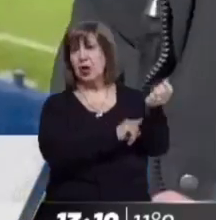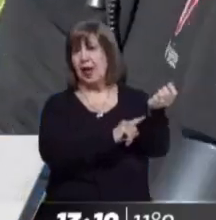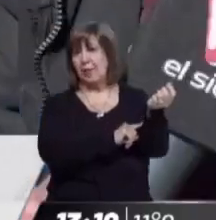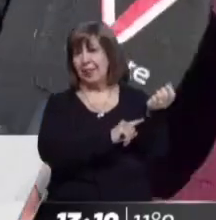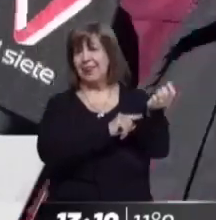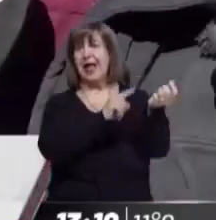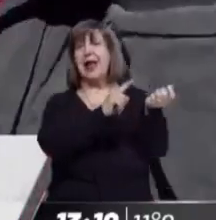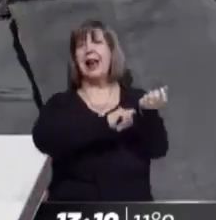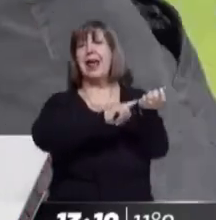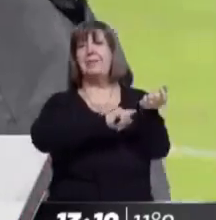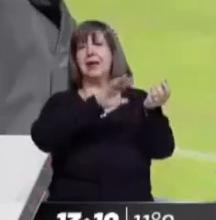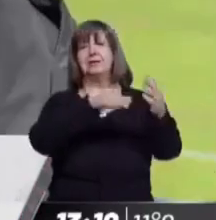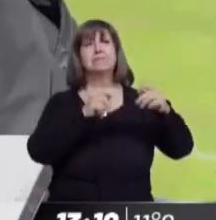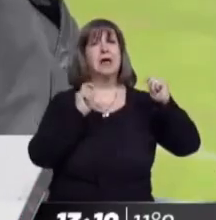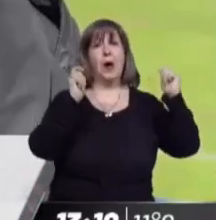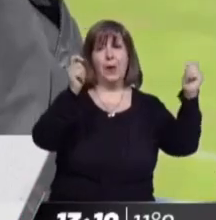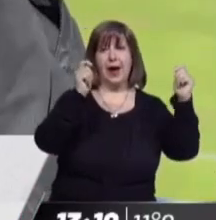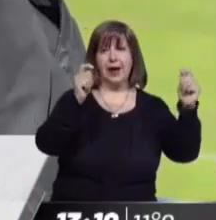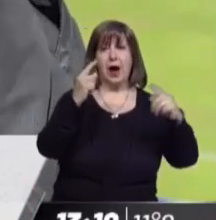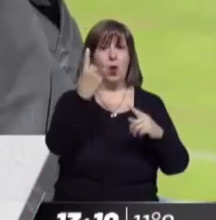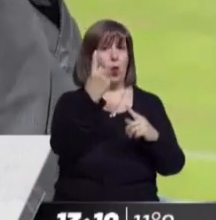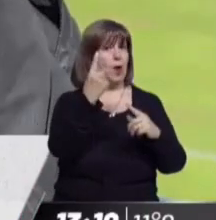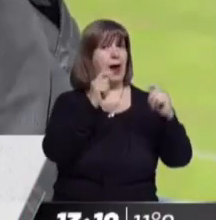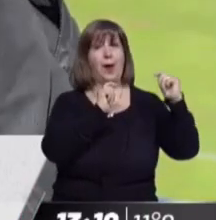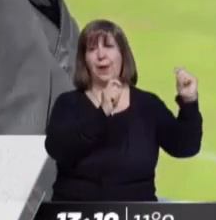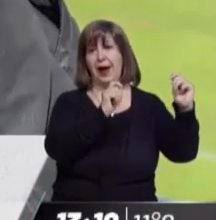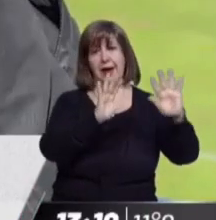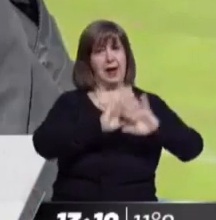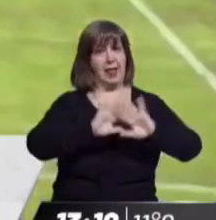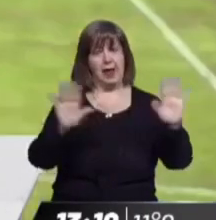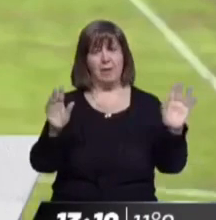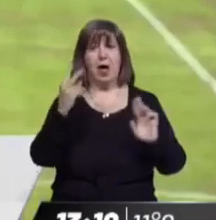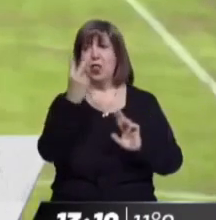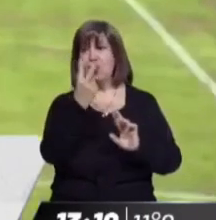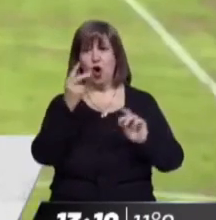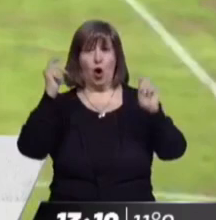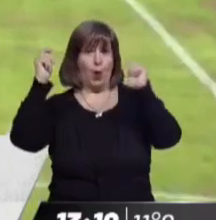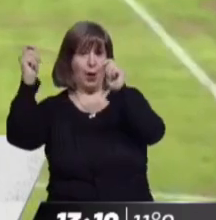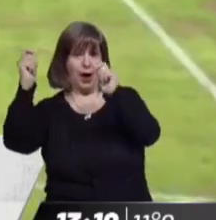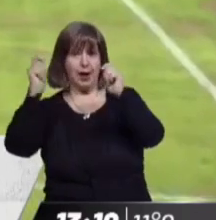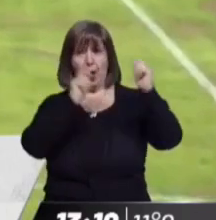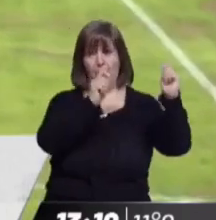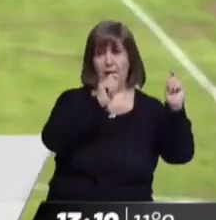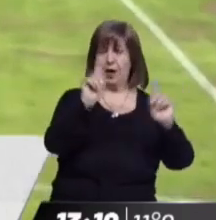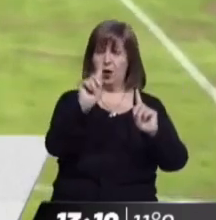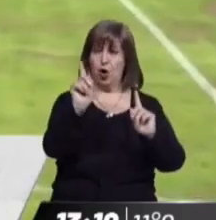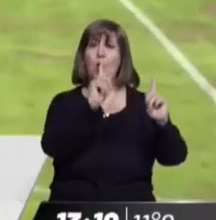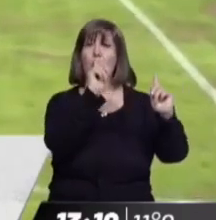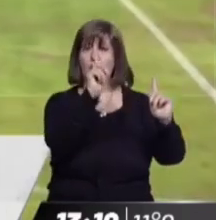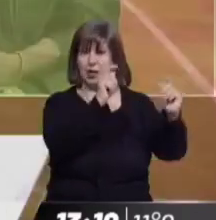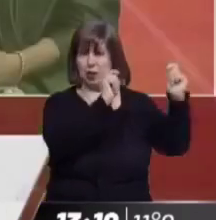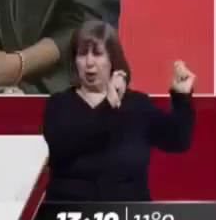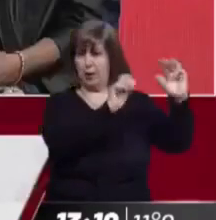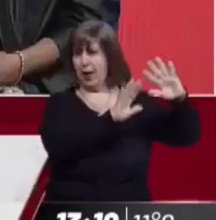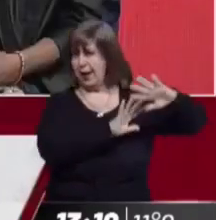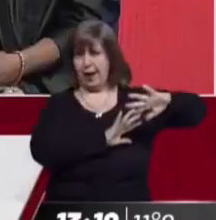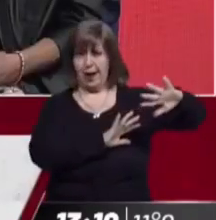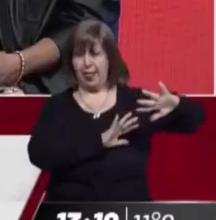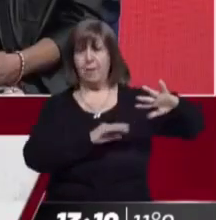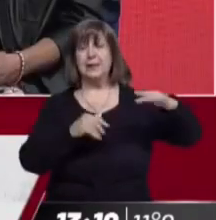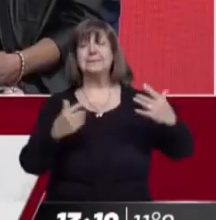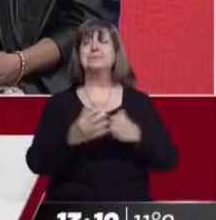Sergio bueno la otra parte ah saludar Hernán con Marisol pero consultarle el que no va al partido el que va al parque a realizar algún tipo de actividad física